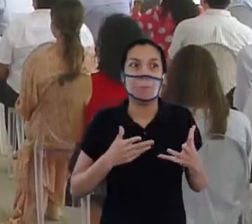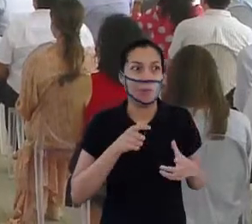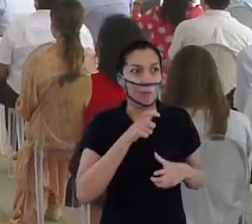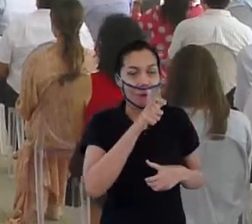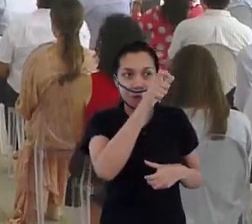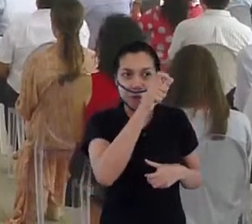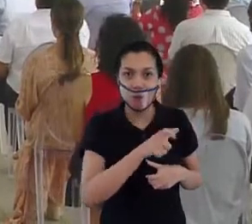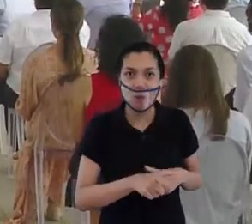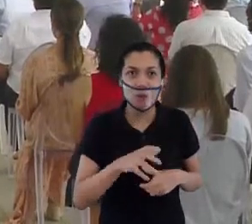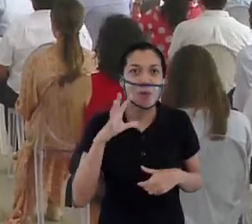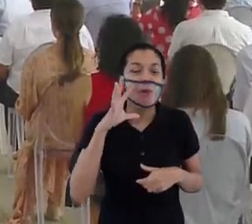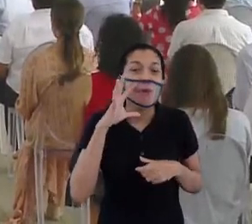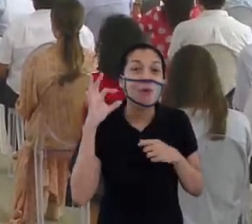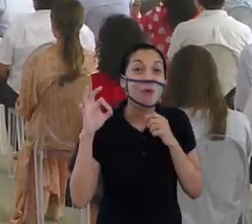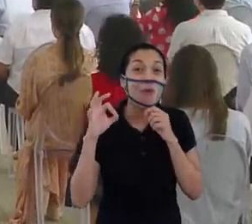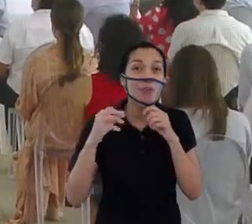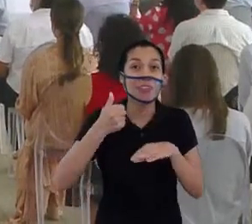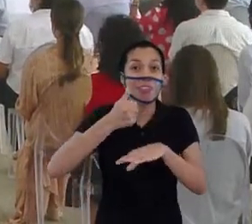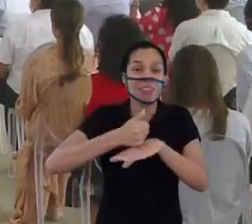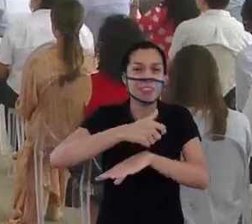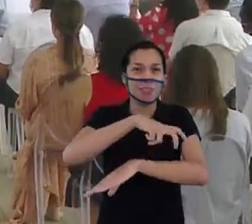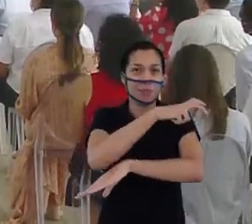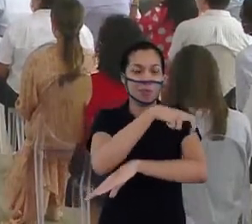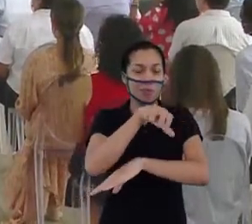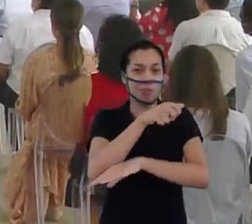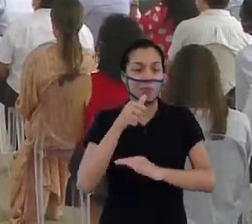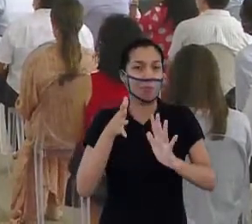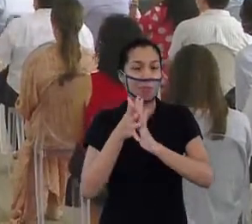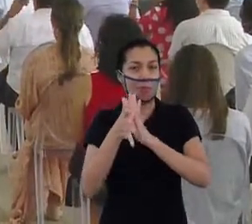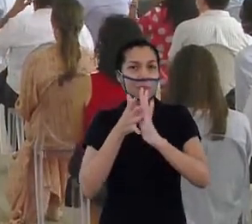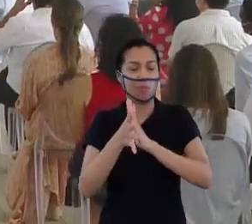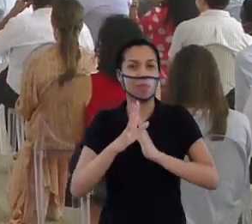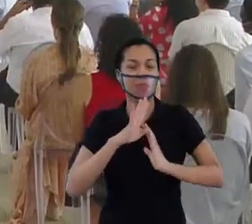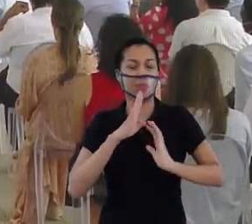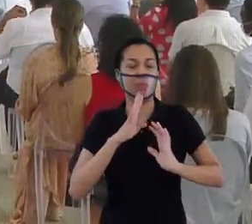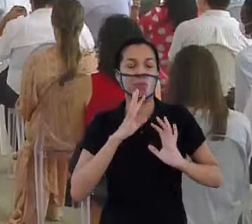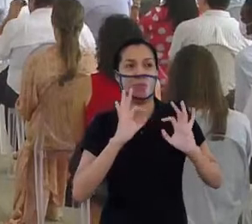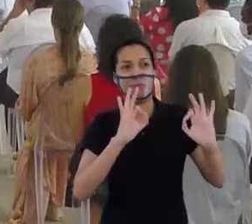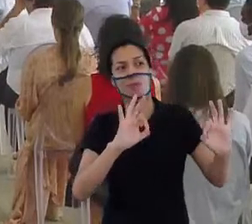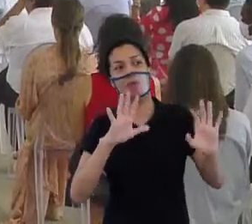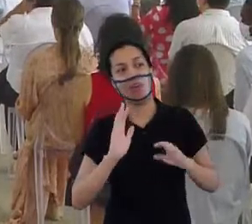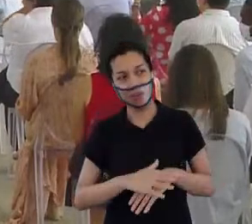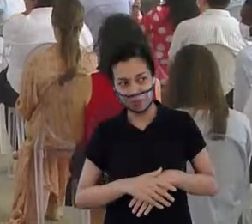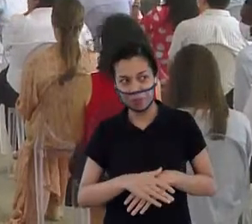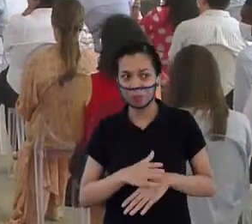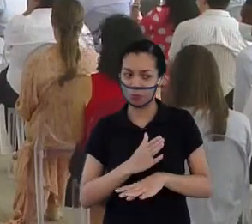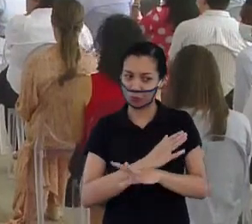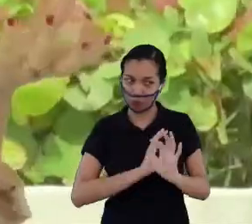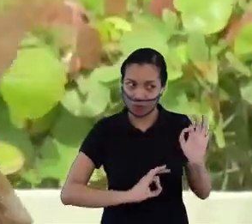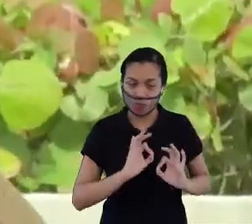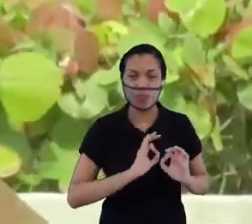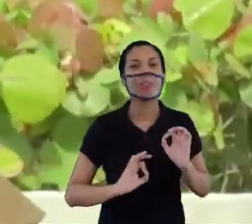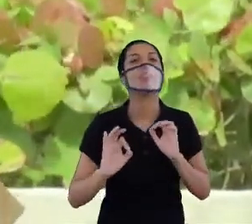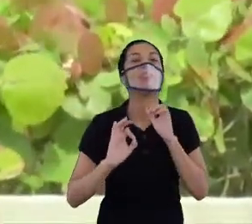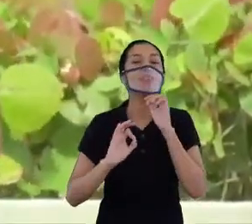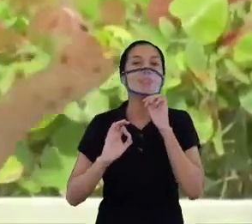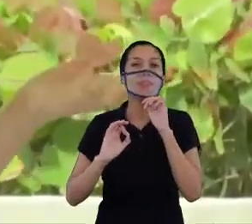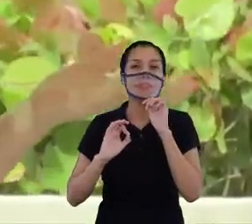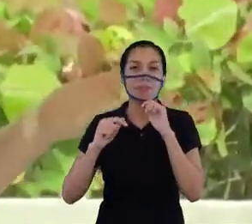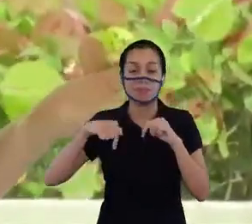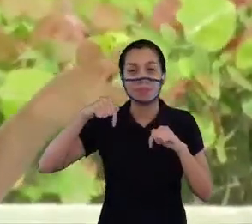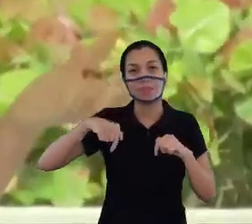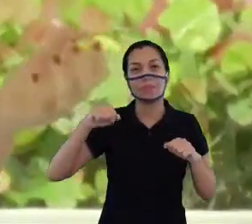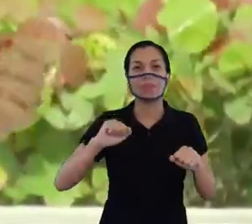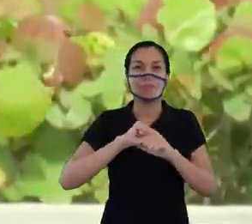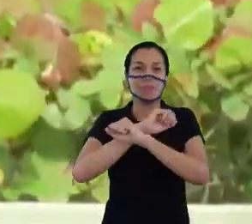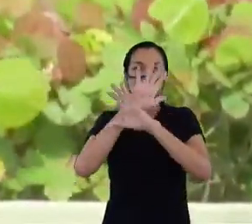discurso. Pero bueno, quiero agradecerlos a todos el estarnos acompañando en la mañana de hoy. Creo que esto refleja la realidad de lo que es este